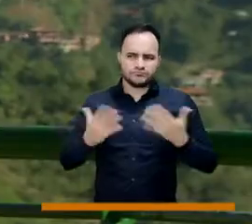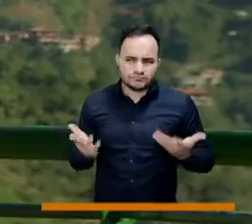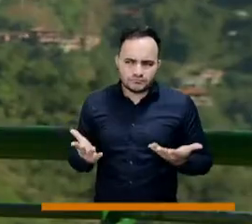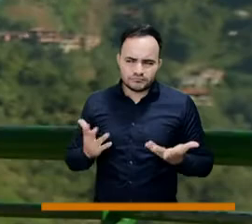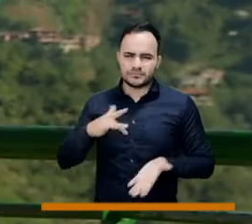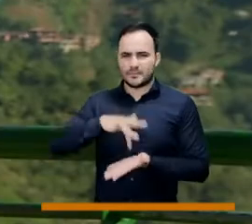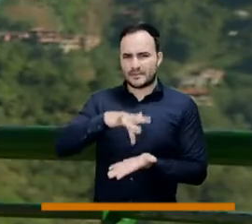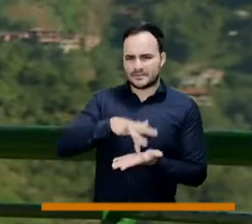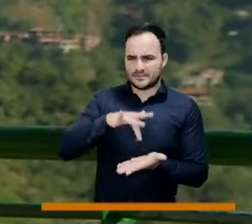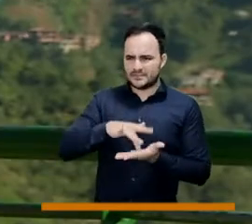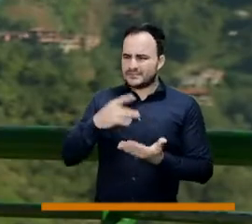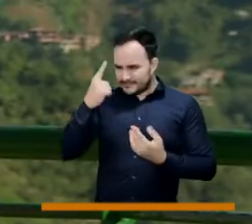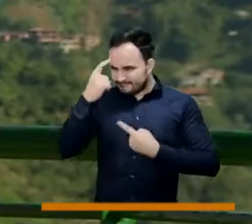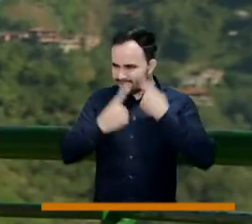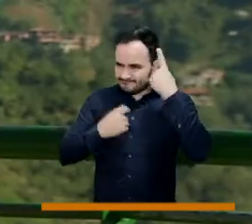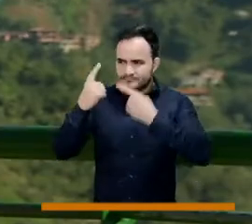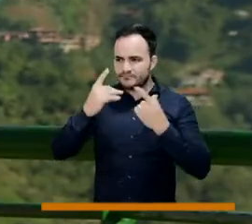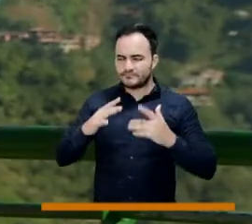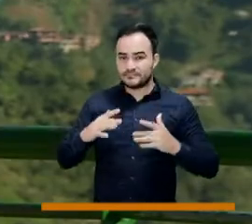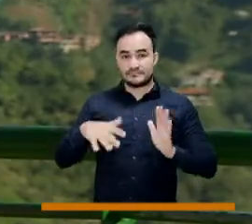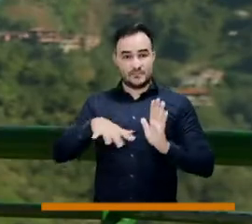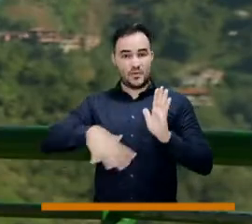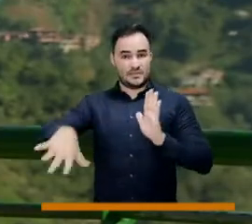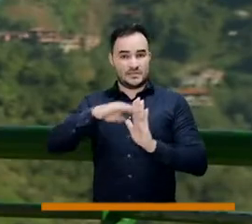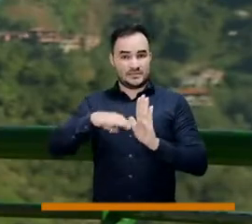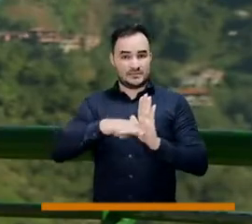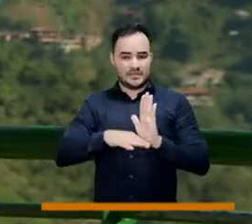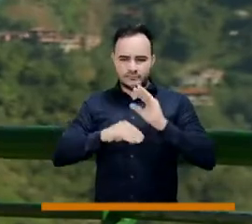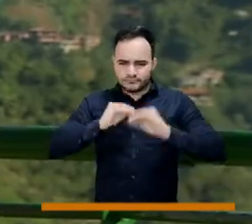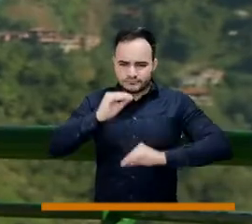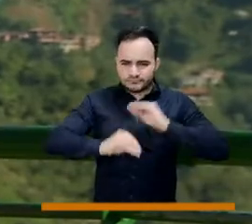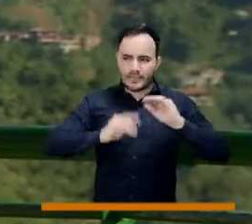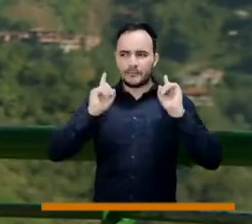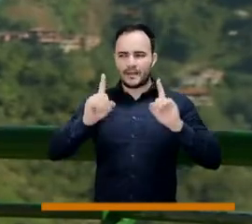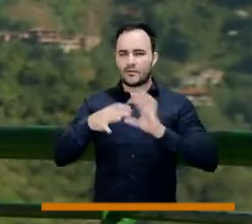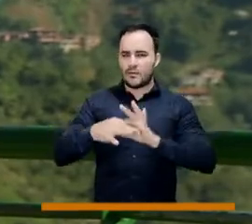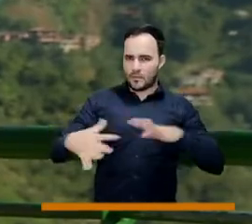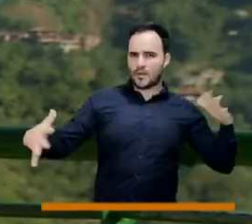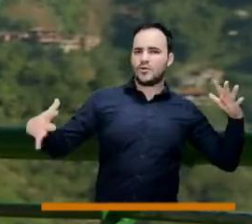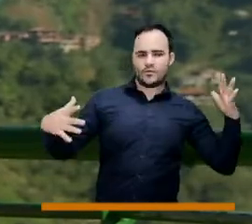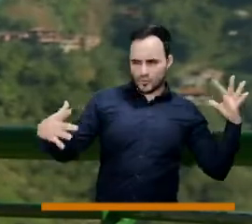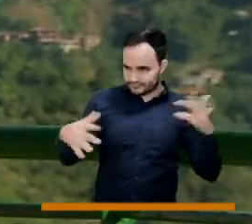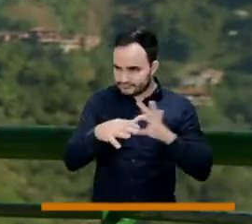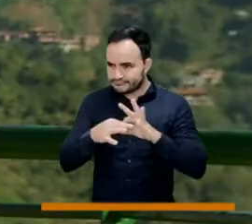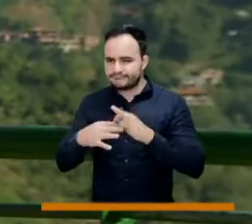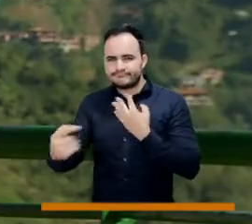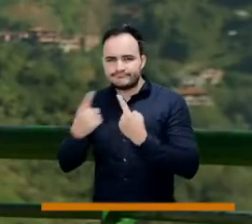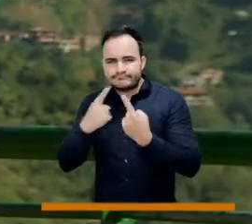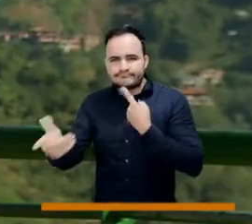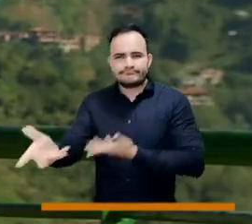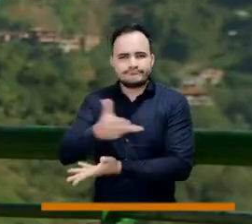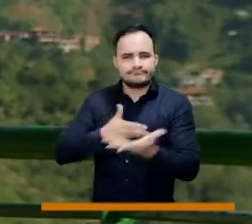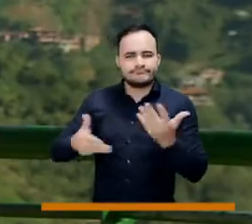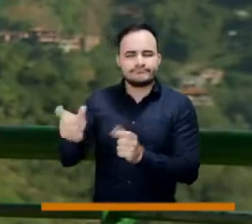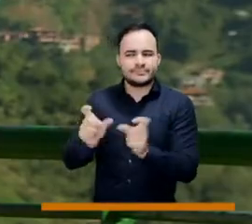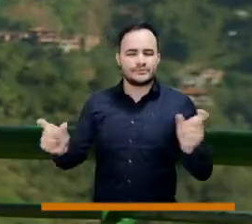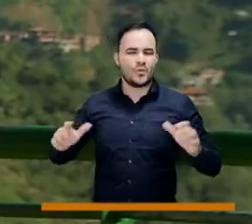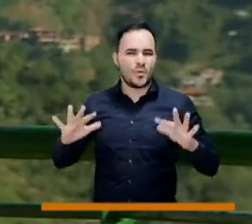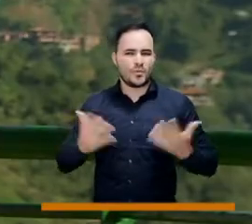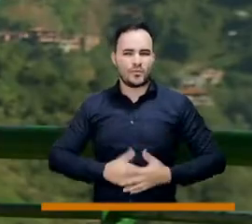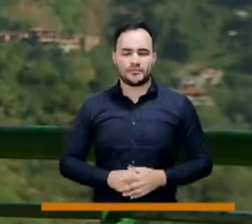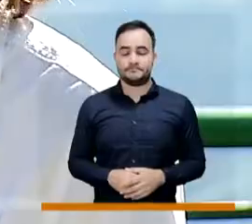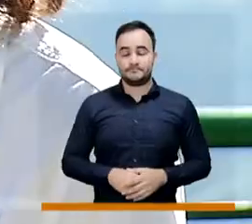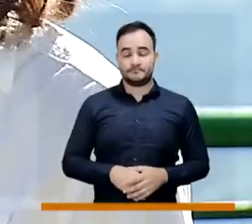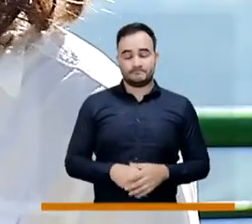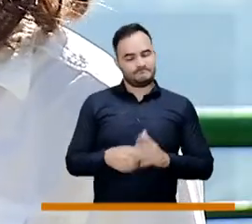rural, participación, cómo crear políticas públicas desde la base misma, que es lo que ustedes realizan, si